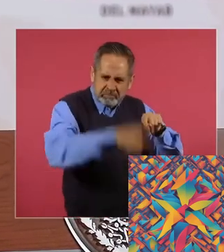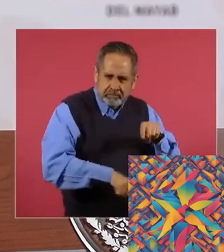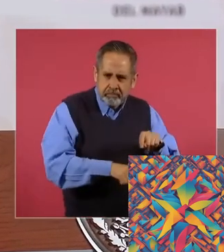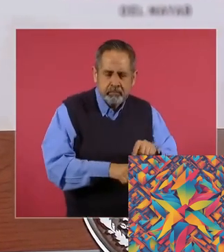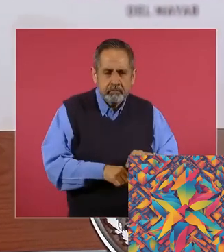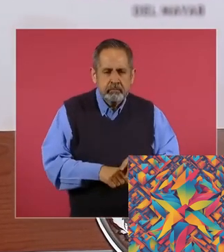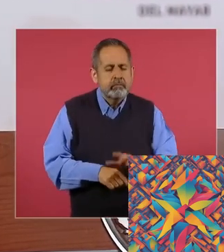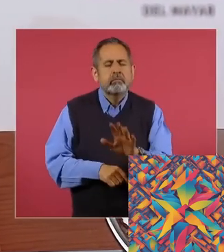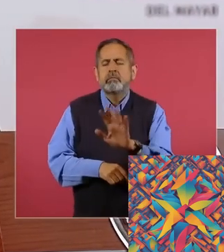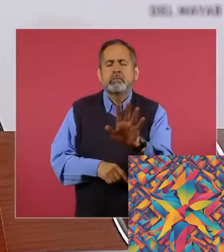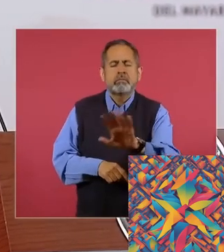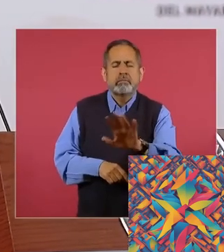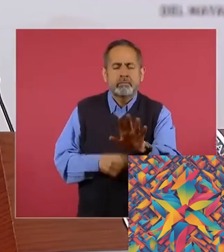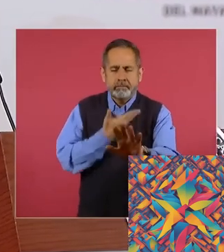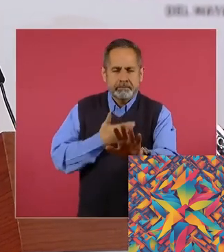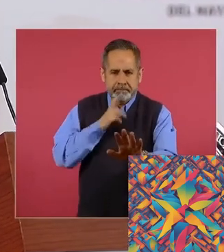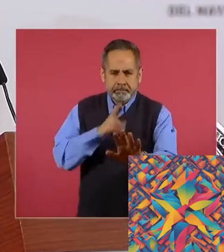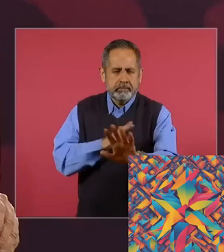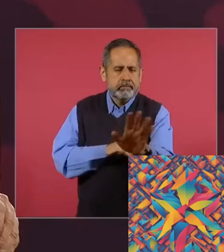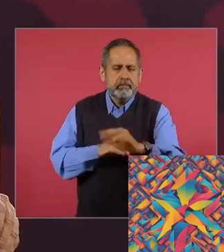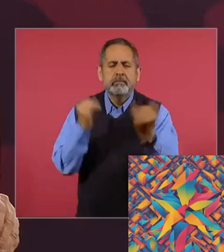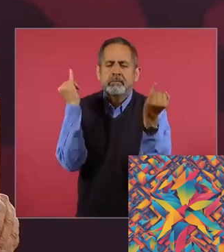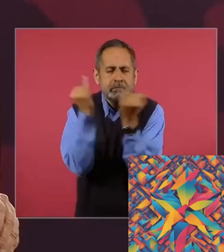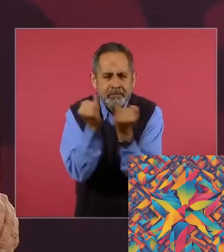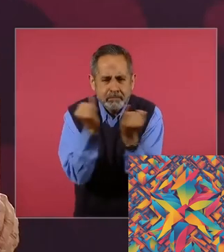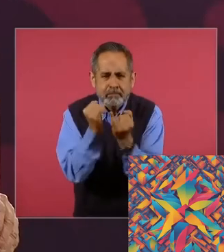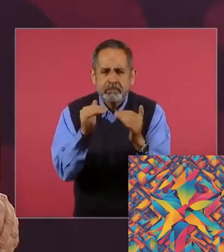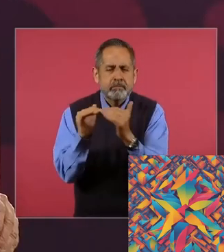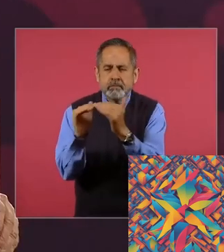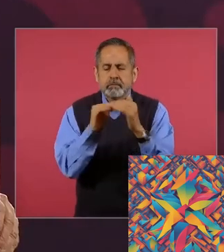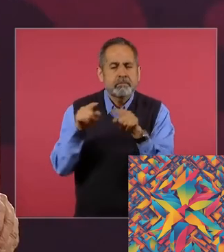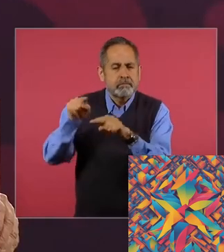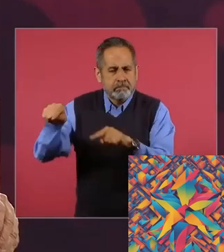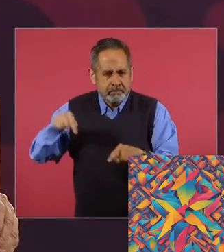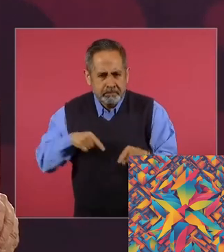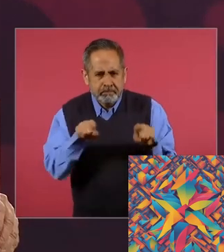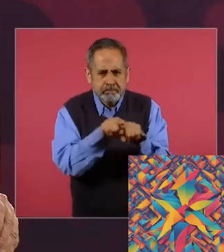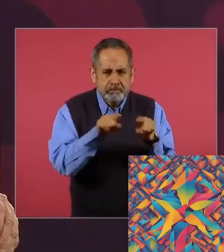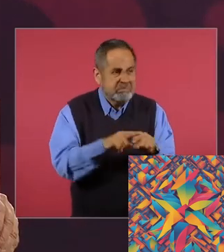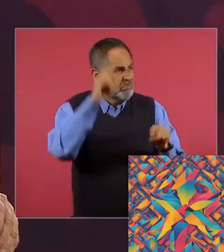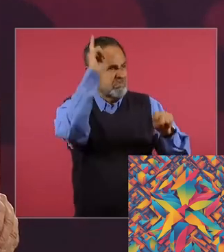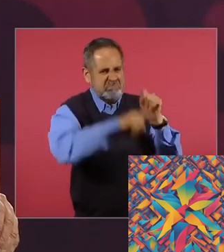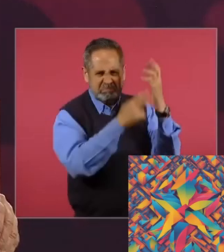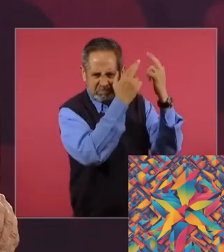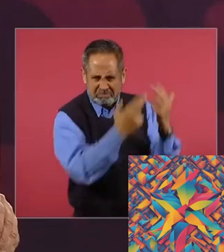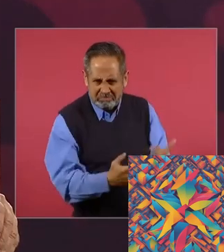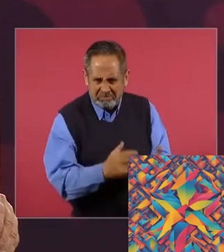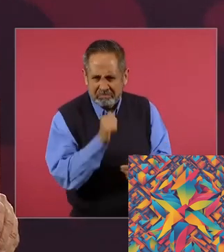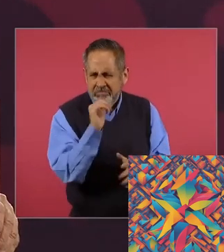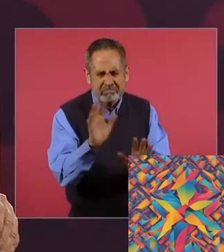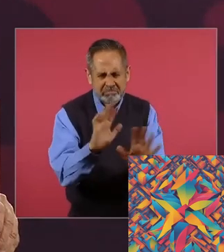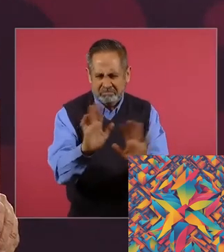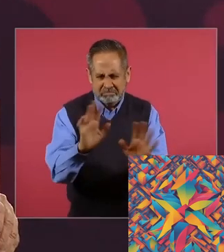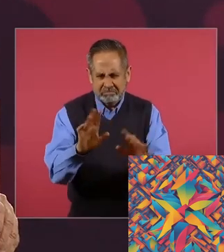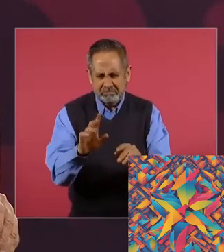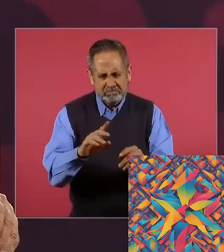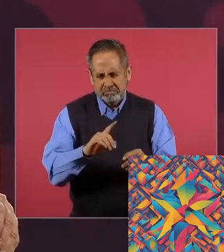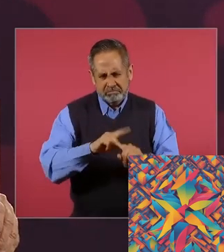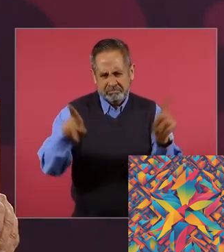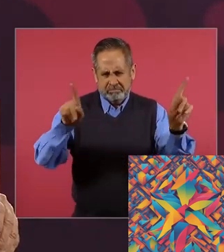momento perfecto para demostrarlo. Debemos fortalecer nuestras instituciones y organizaciones civiles con recursos